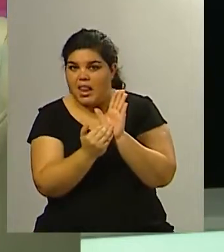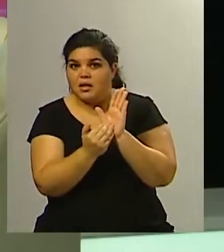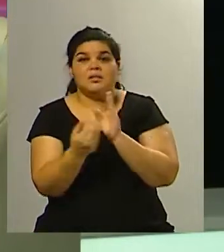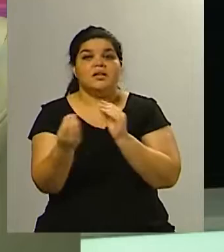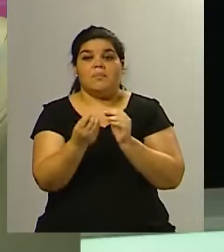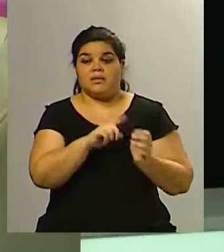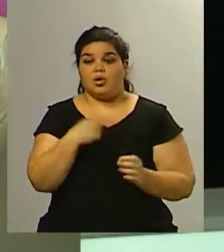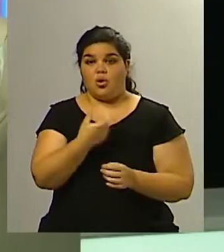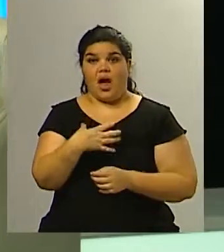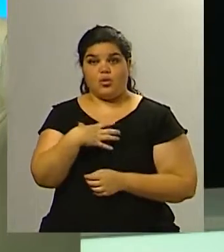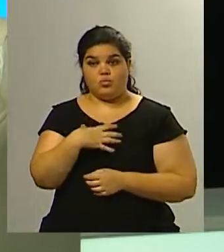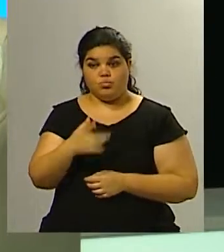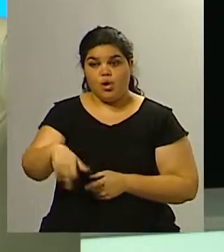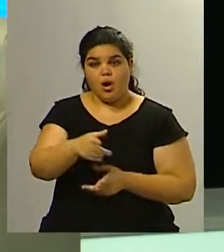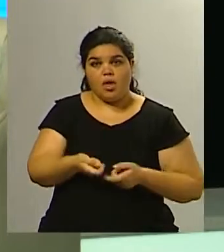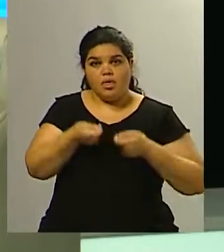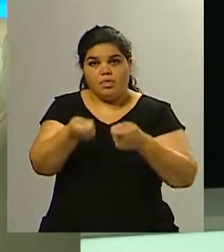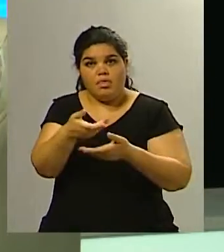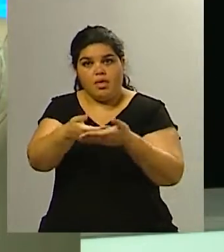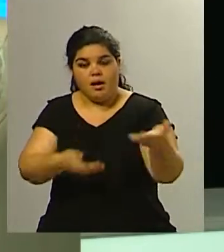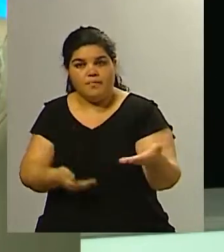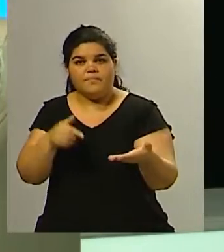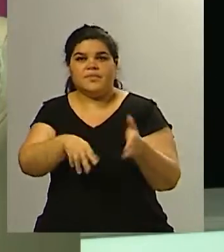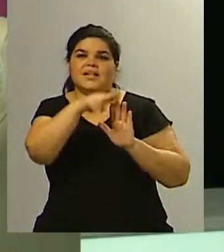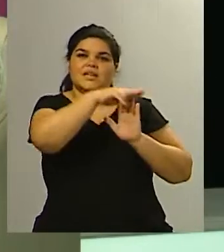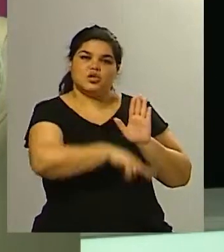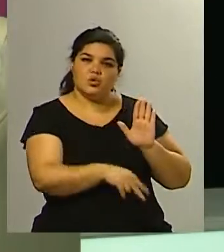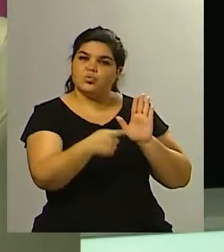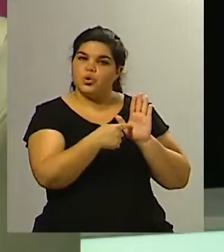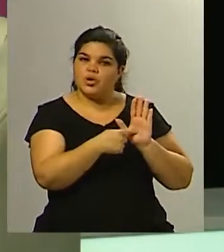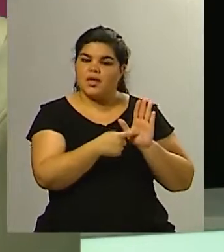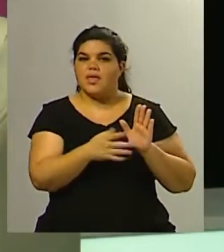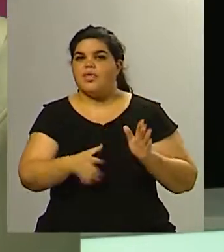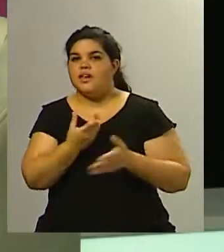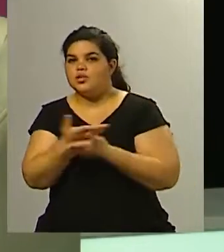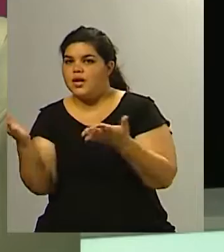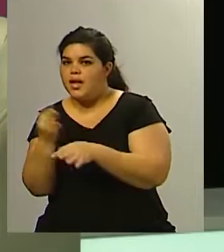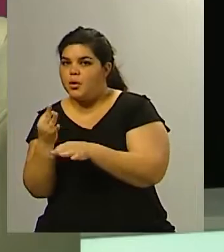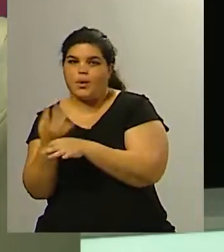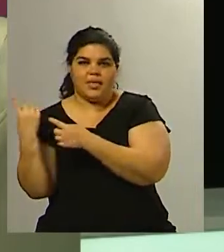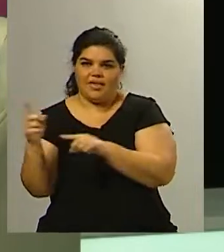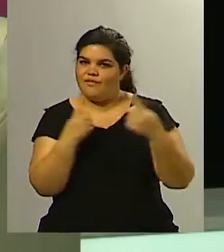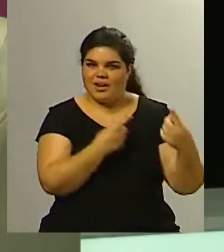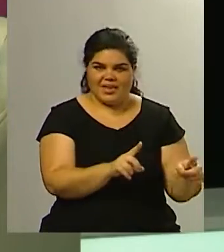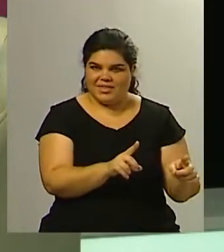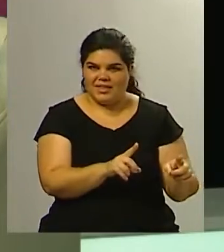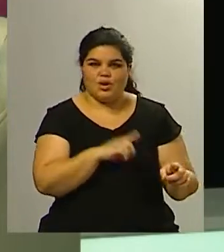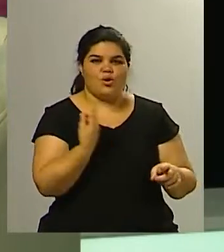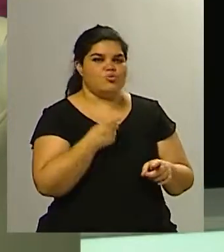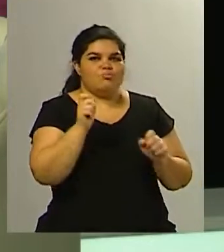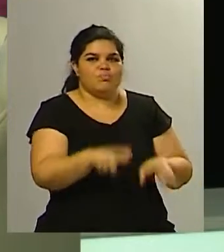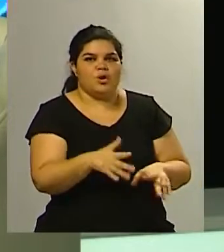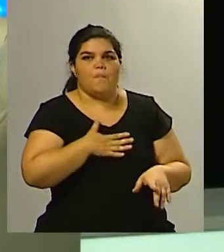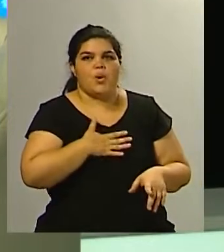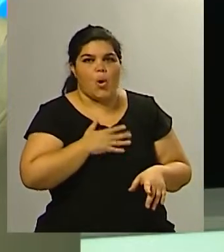estudiantes, que las normativas, las resoluciones difieren de la Dirección General de Escuelas con nosotros, y que son las que tomamos escolarmente, que son